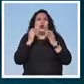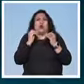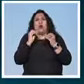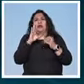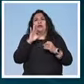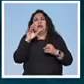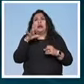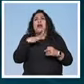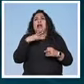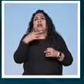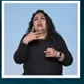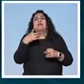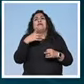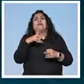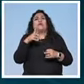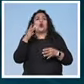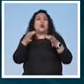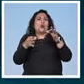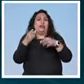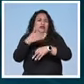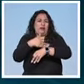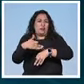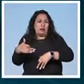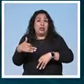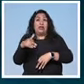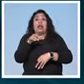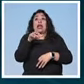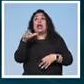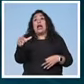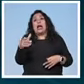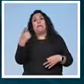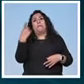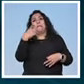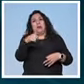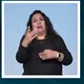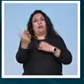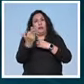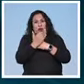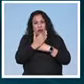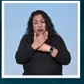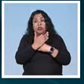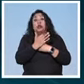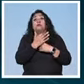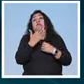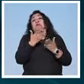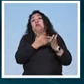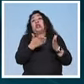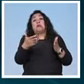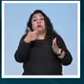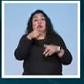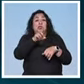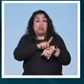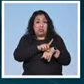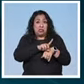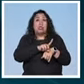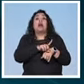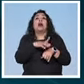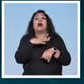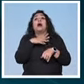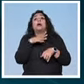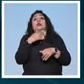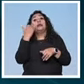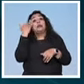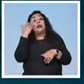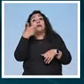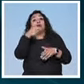como remitir el asunto a un juez de familia en el marco de una orden de protección, en un plazo de 6 días y con una vigencia